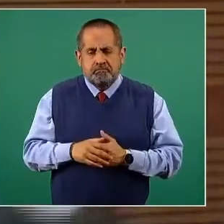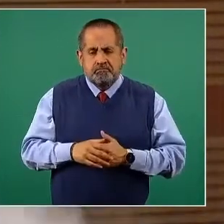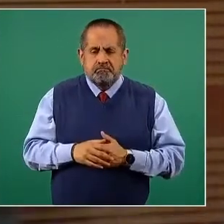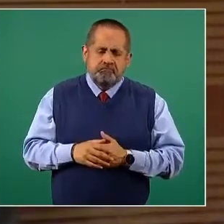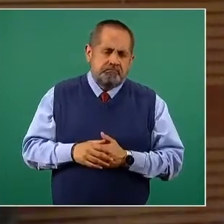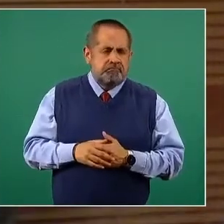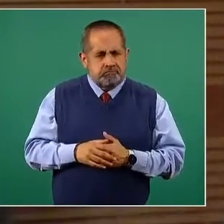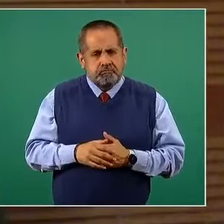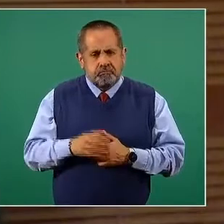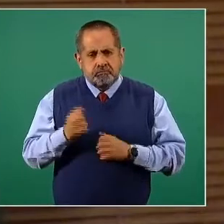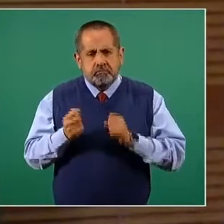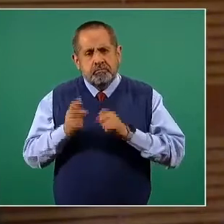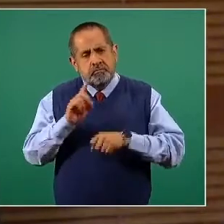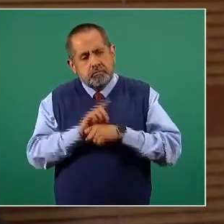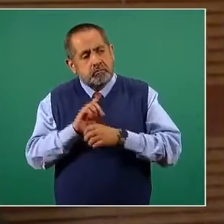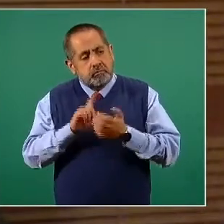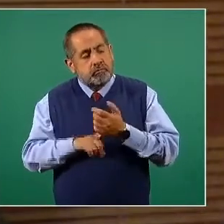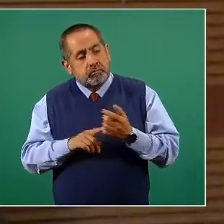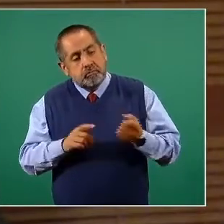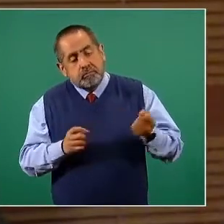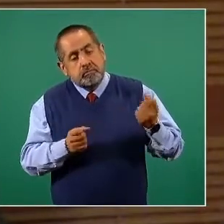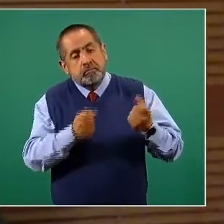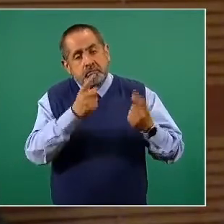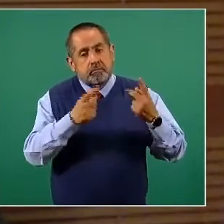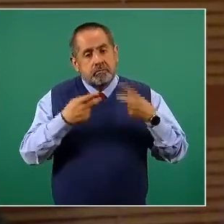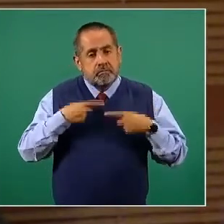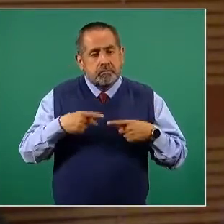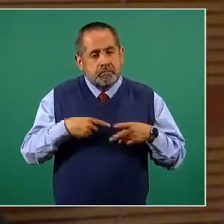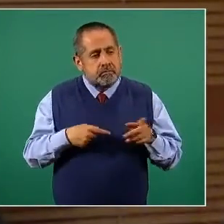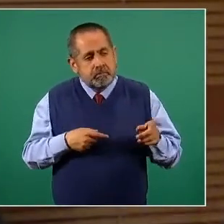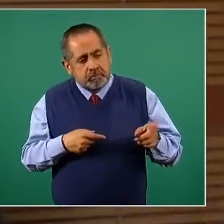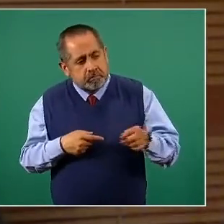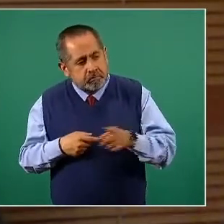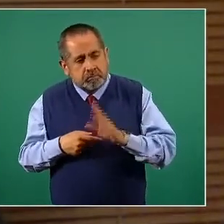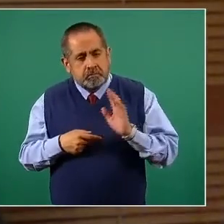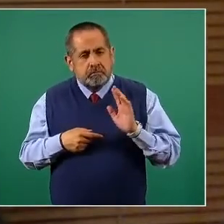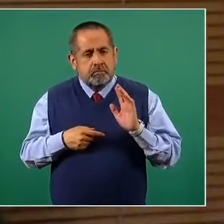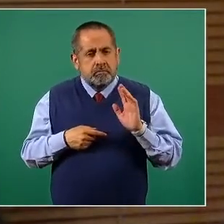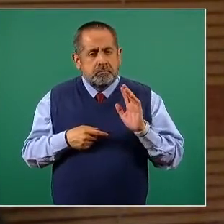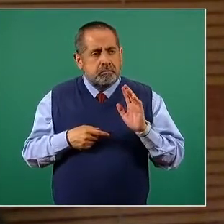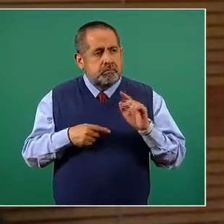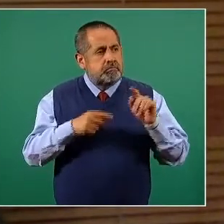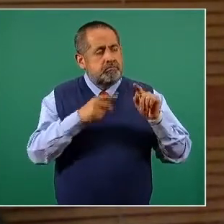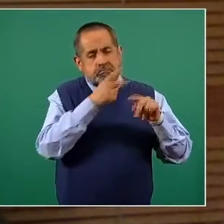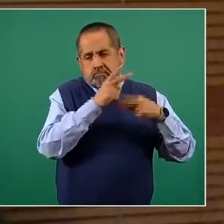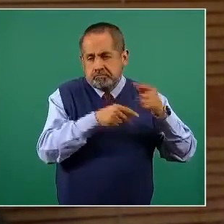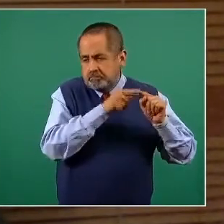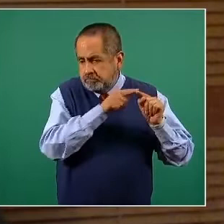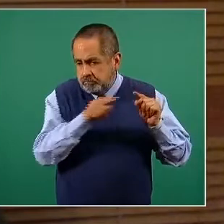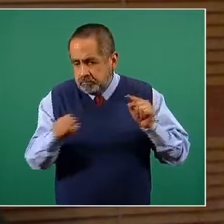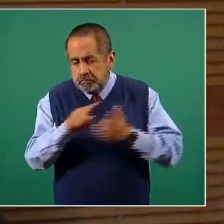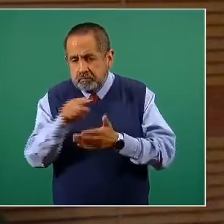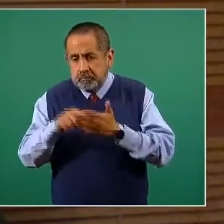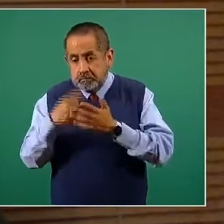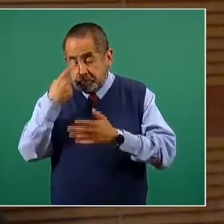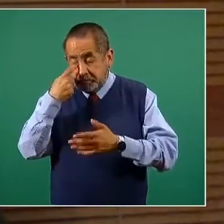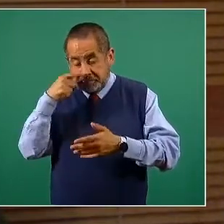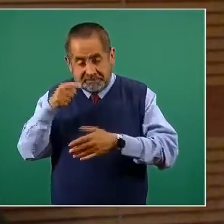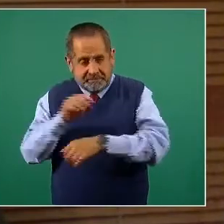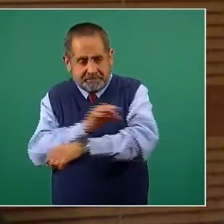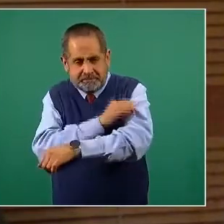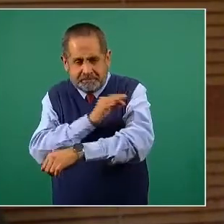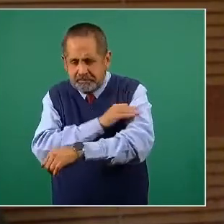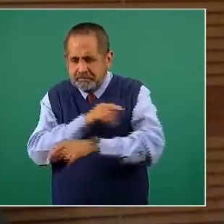días, el número de personas baja considerablemente en los sitios de vacunación, y en general lo que se ha establecido